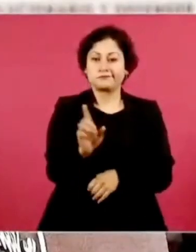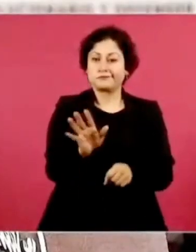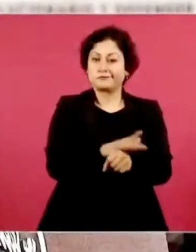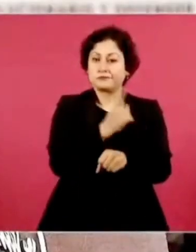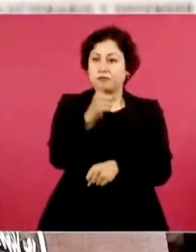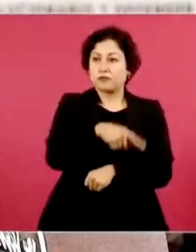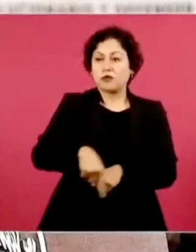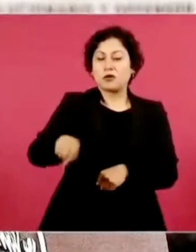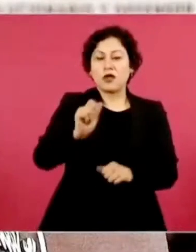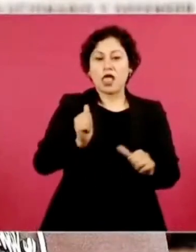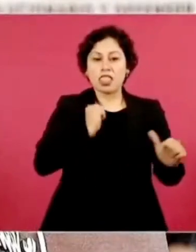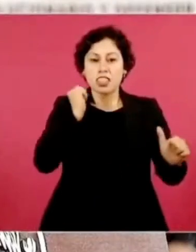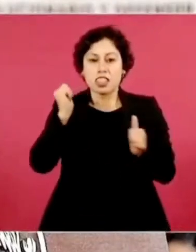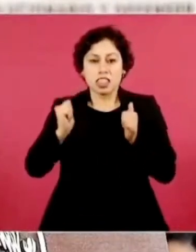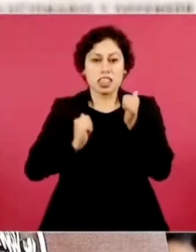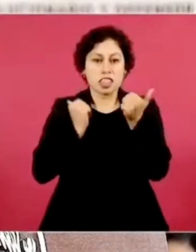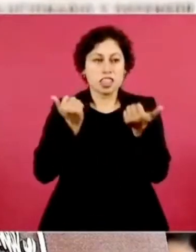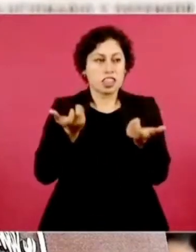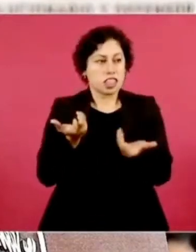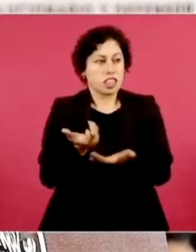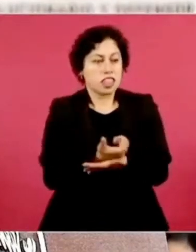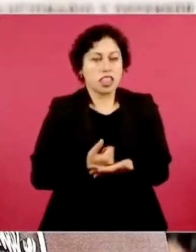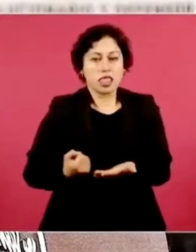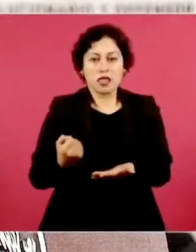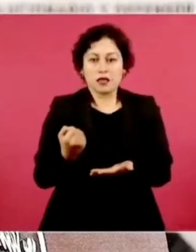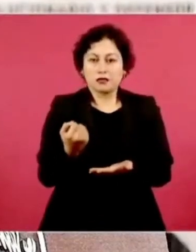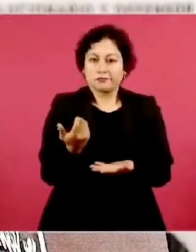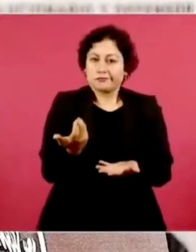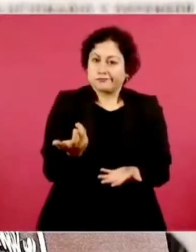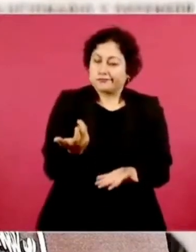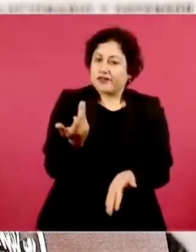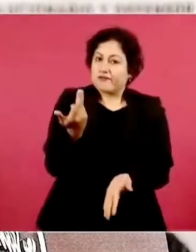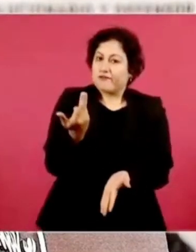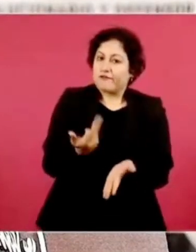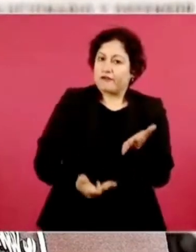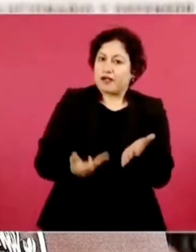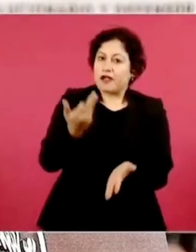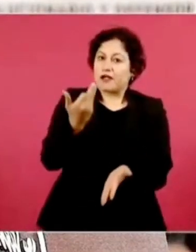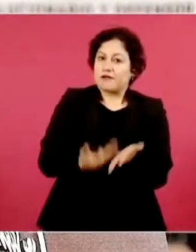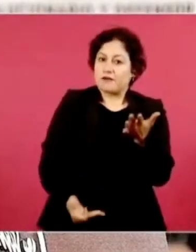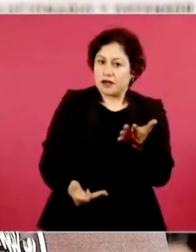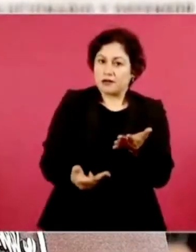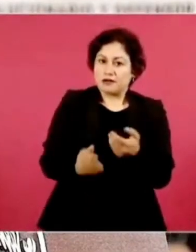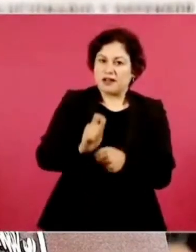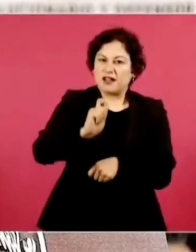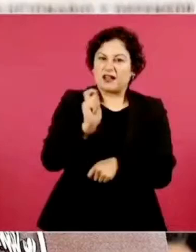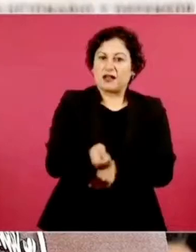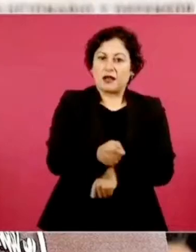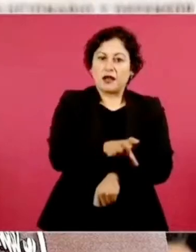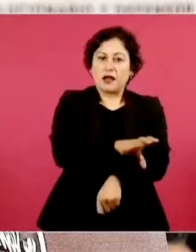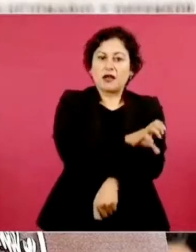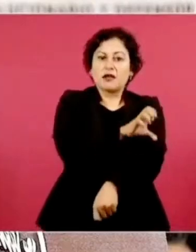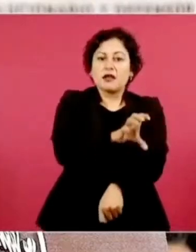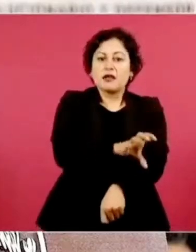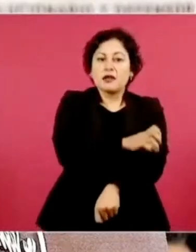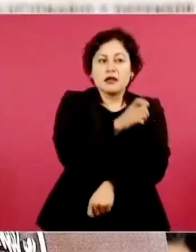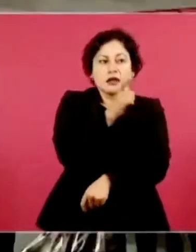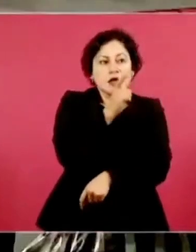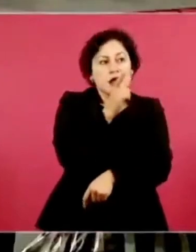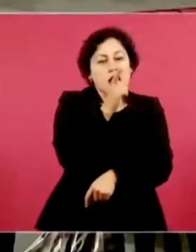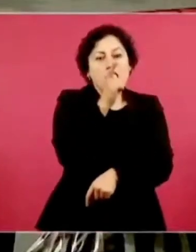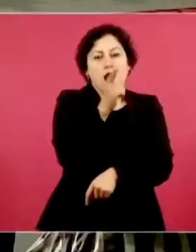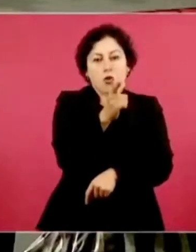obtener ventajas y lucros, sin considerar la naturaleza de la electricidad, pues ello implica poner en